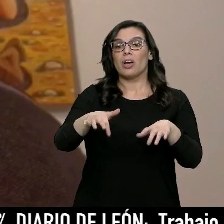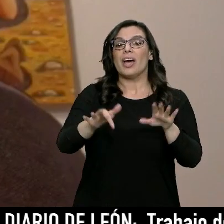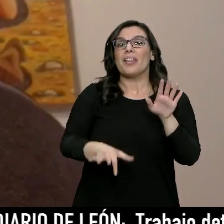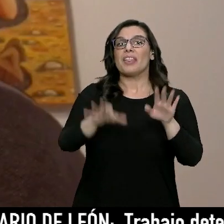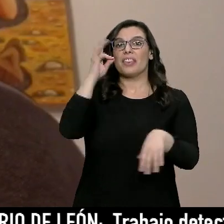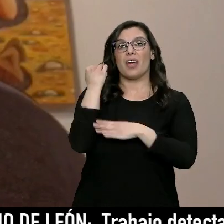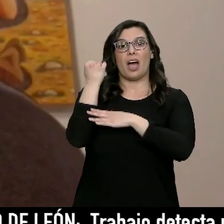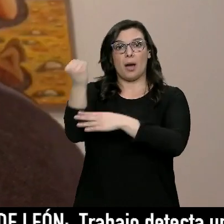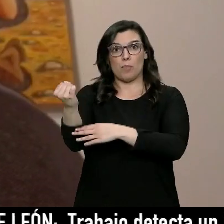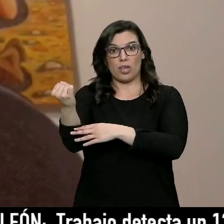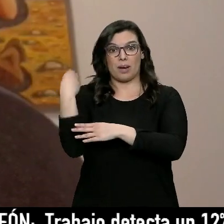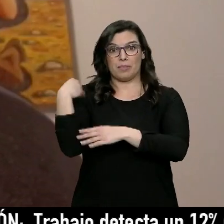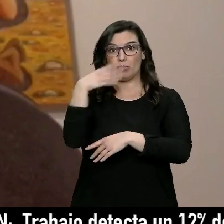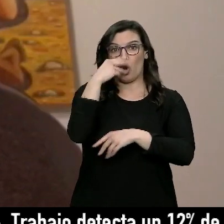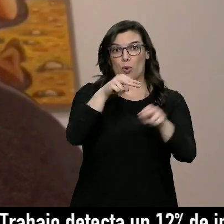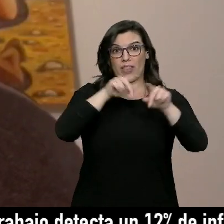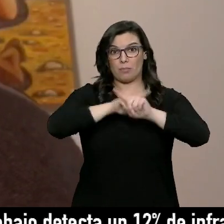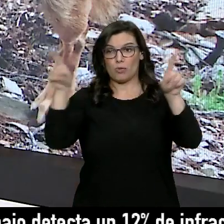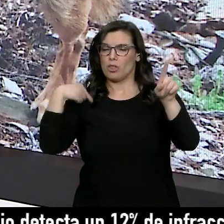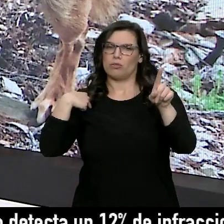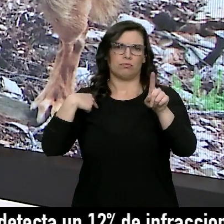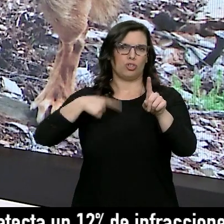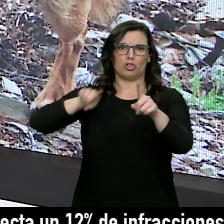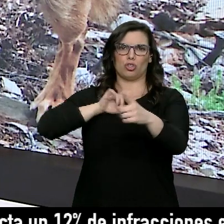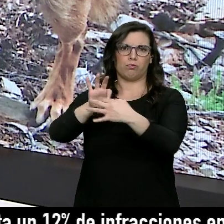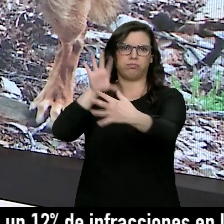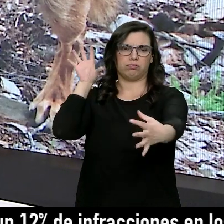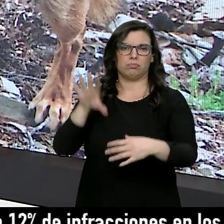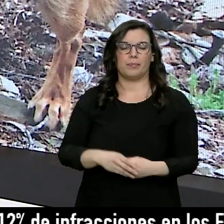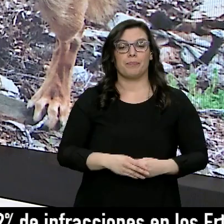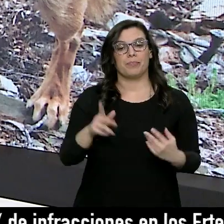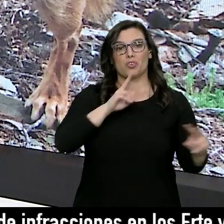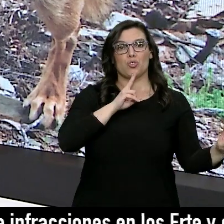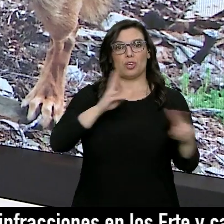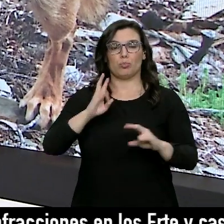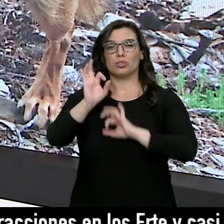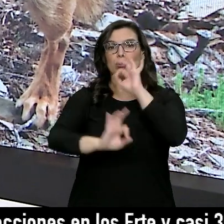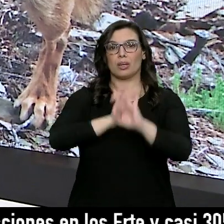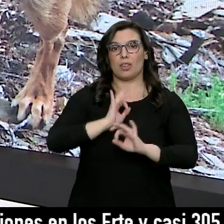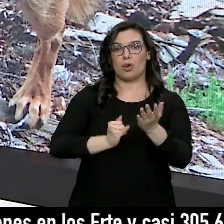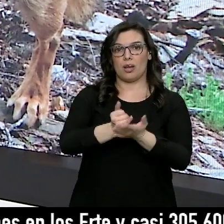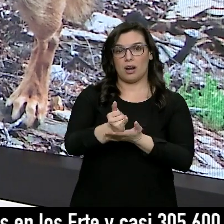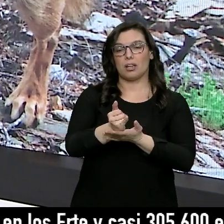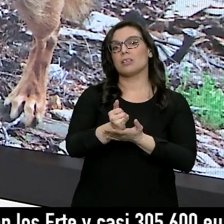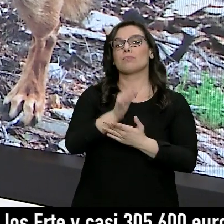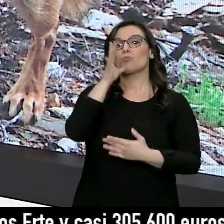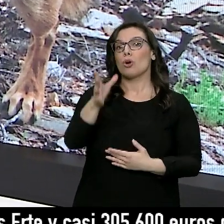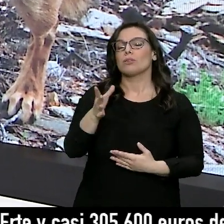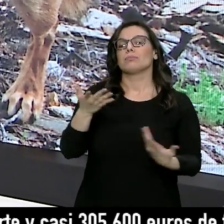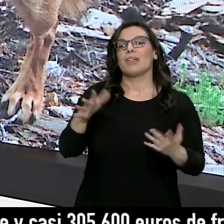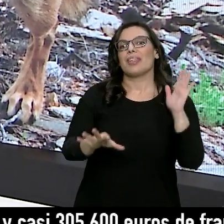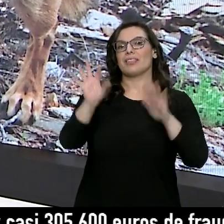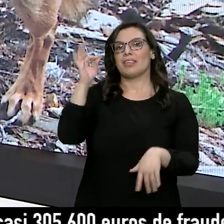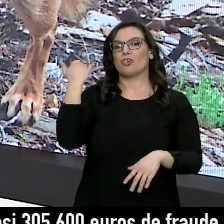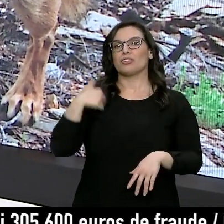decidido apoyar esta situación. Bueno, pues es la reacción de las organizaciones agrarias a la decisión de que